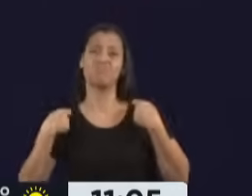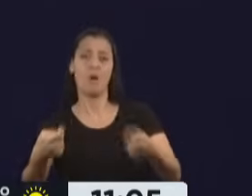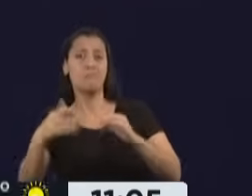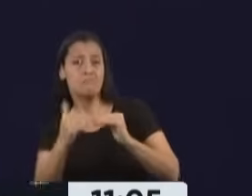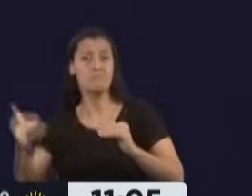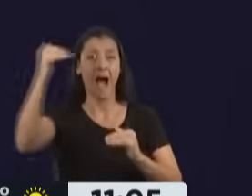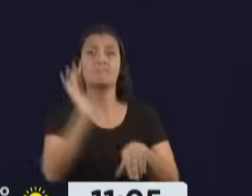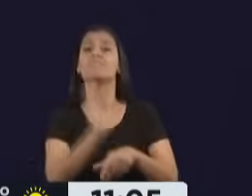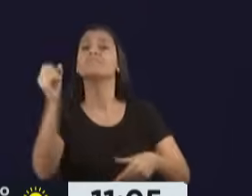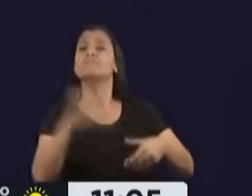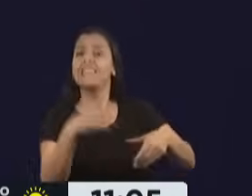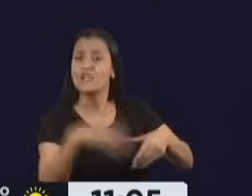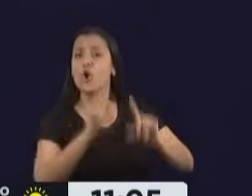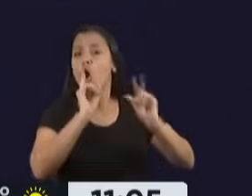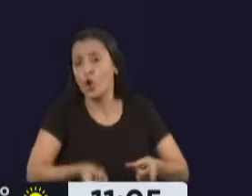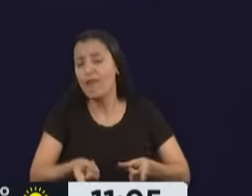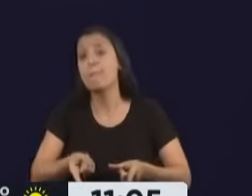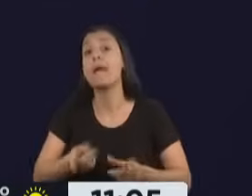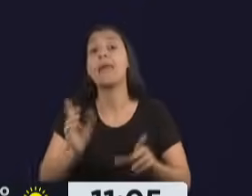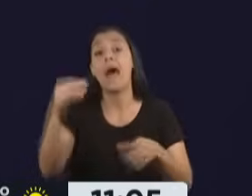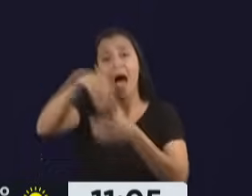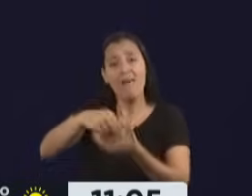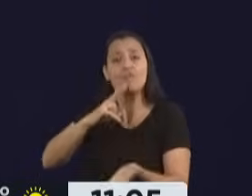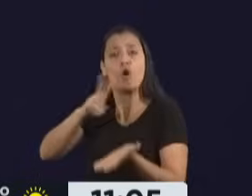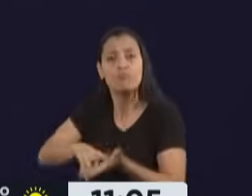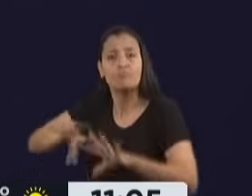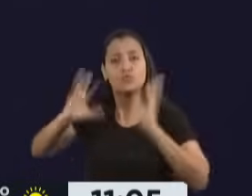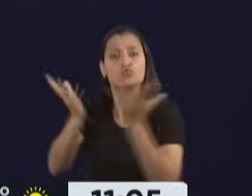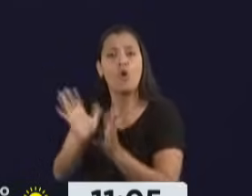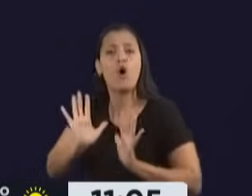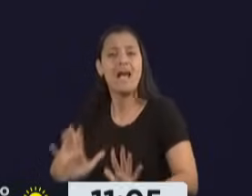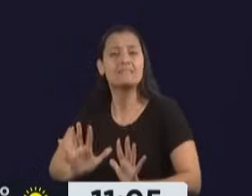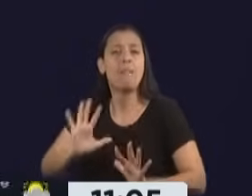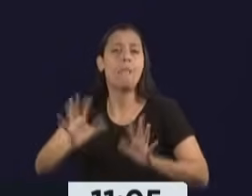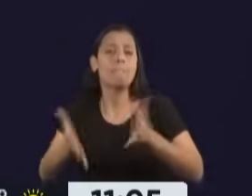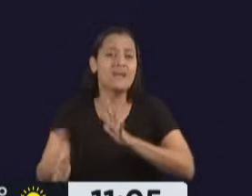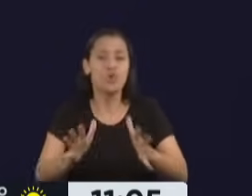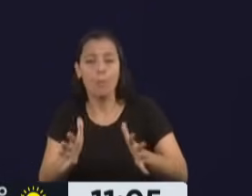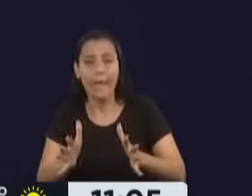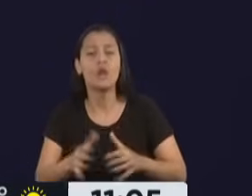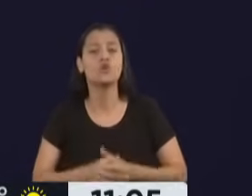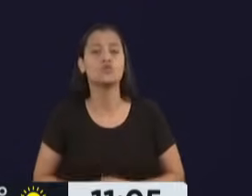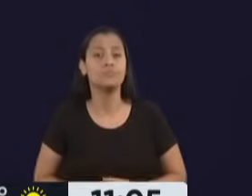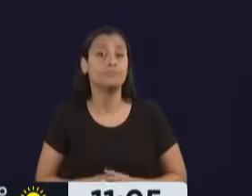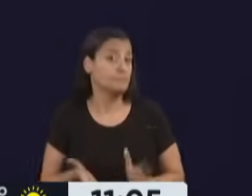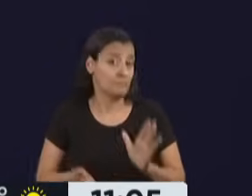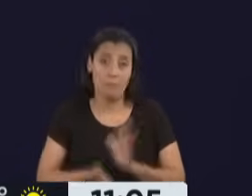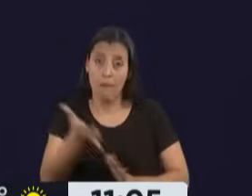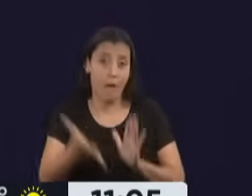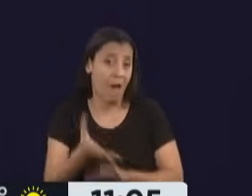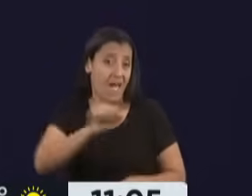las cuentas del Tesoro, sino también el déficit cuasi fiscal que estaba llevándonos efectivamente a